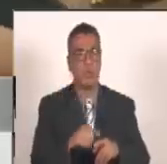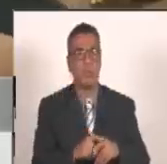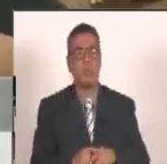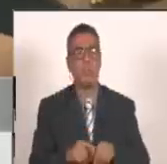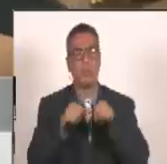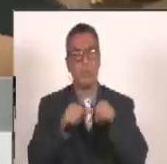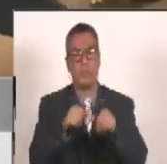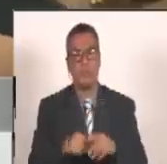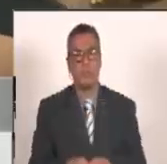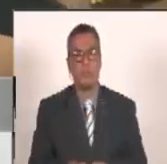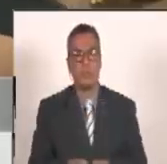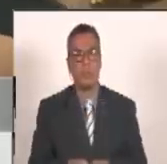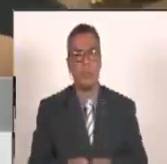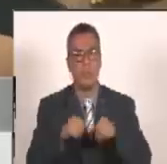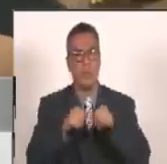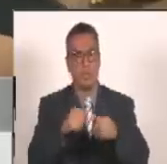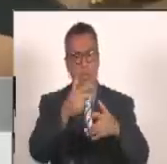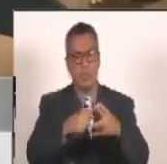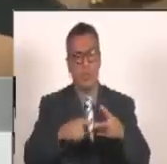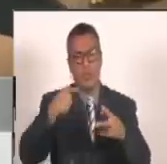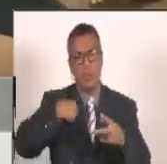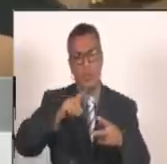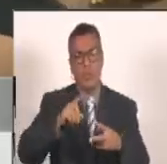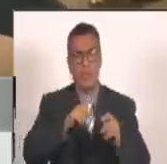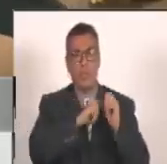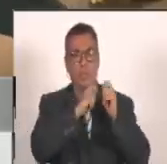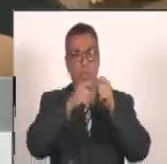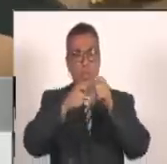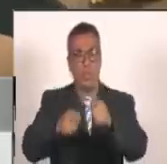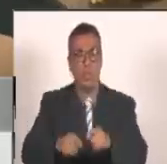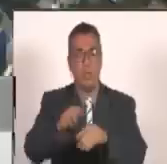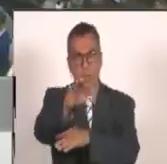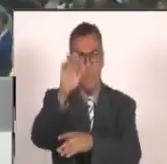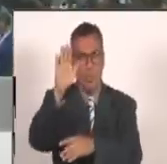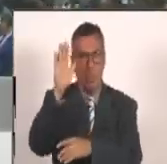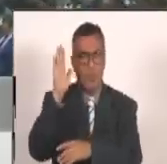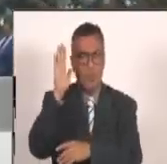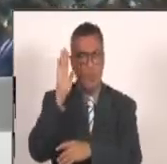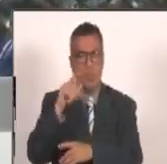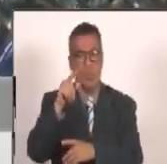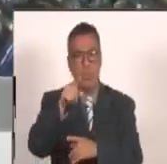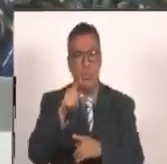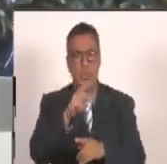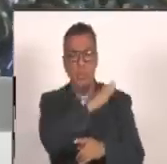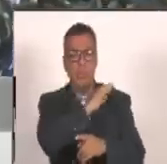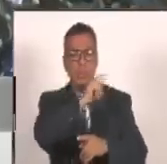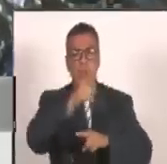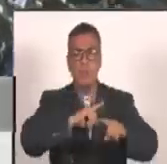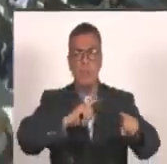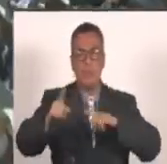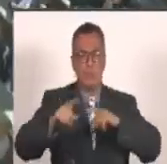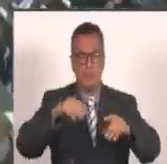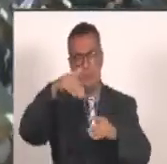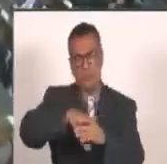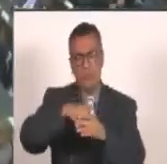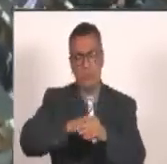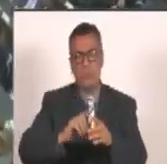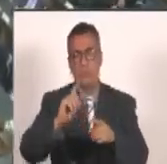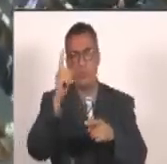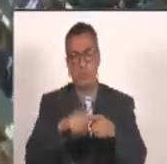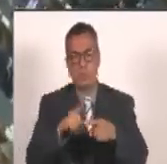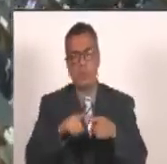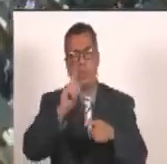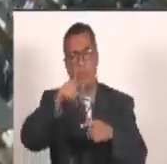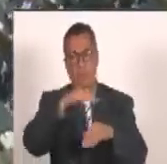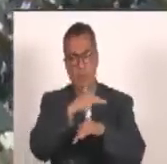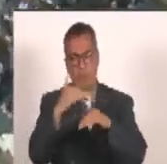sesión permanente. Materia pendiente. Designación y juramentación de los rectores y las rectoras electorales principales